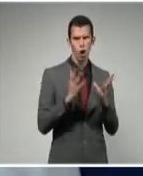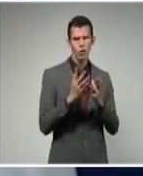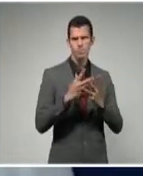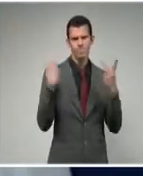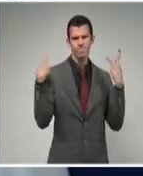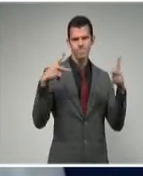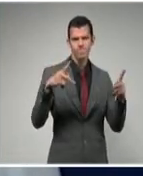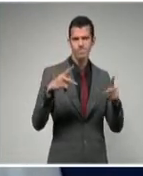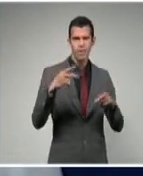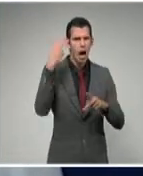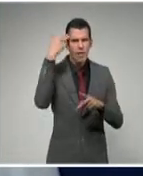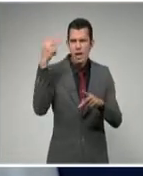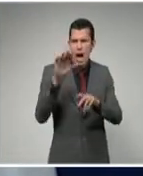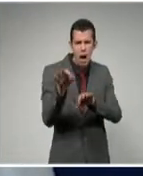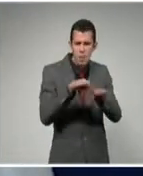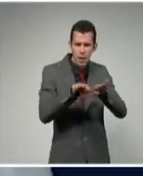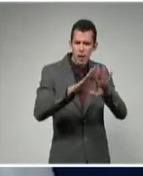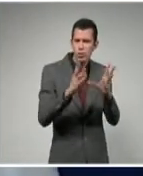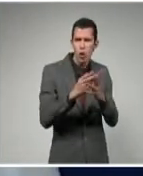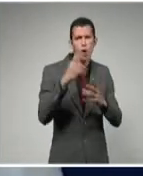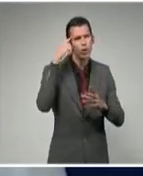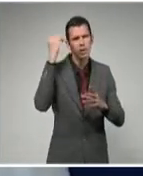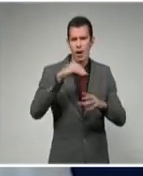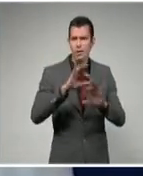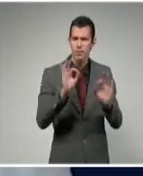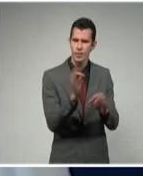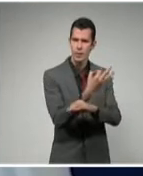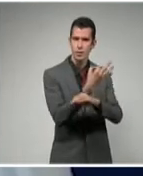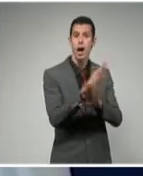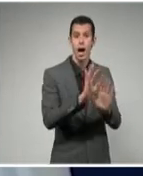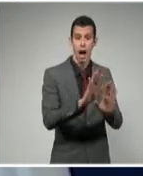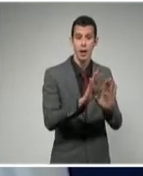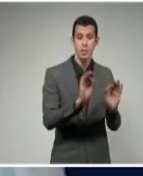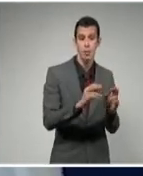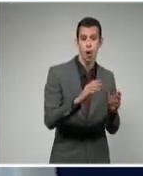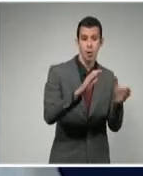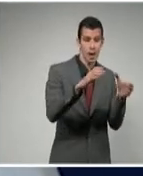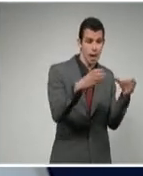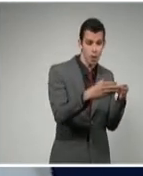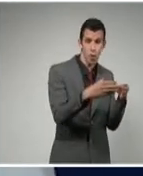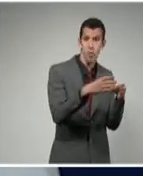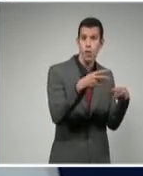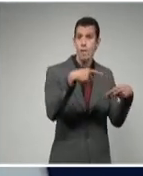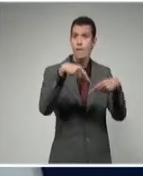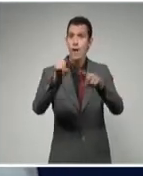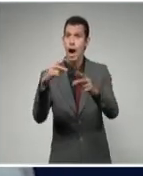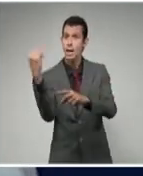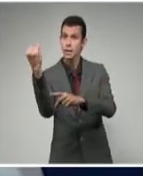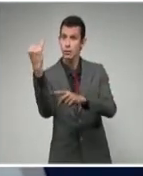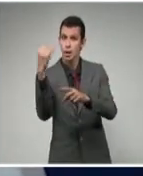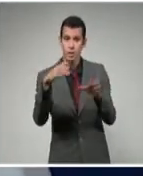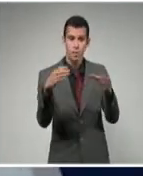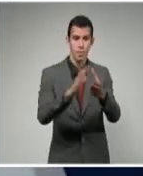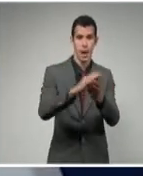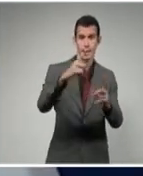de equipo, de ese oficio que se necesita para lograr resultados en eventos internacionales. Claro, basado en las